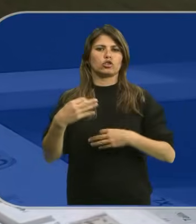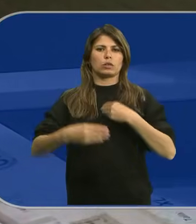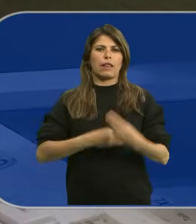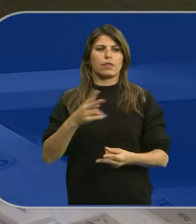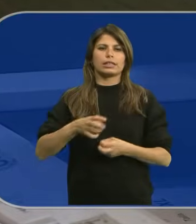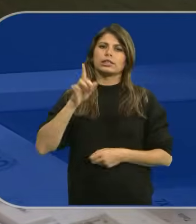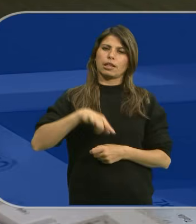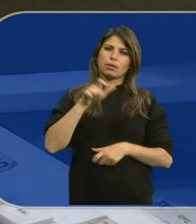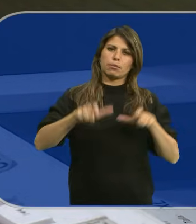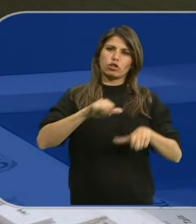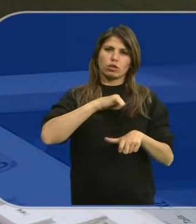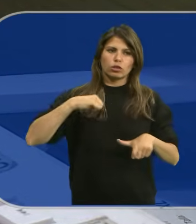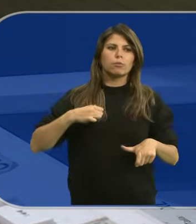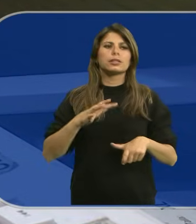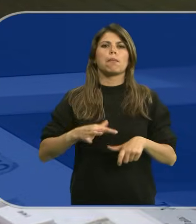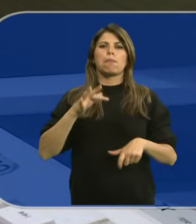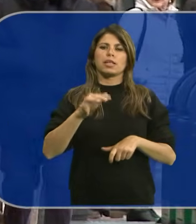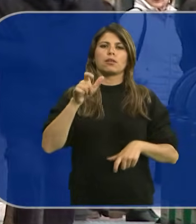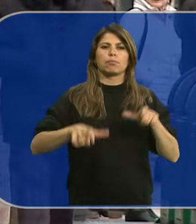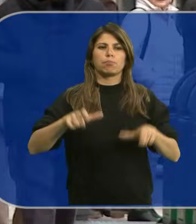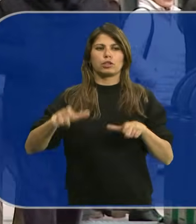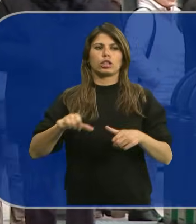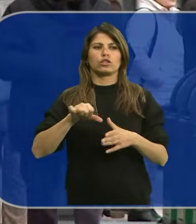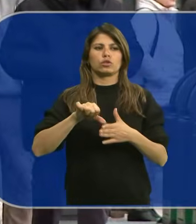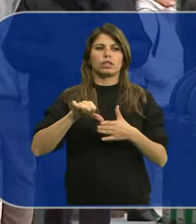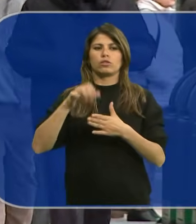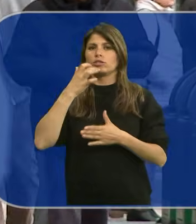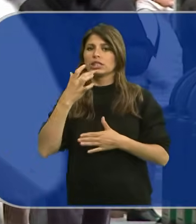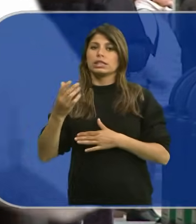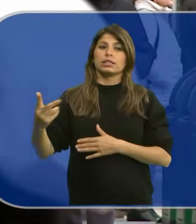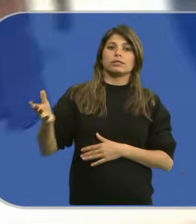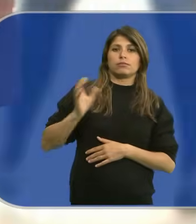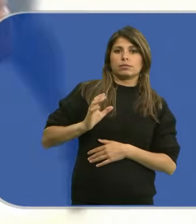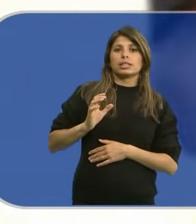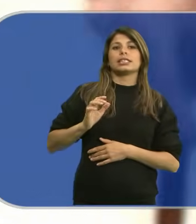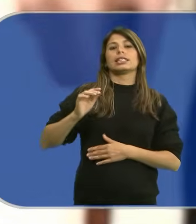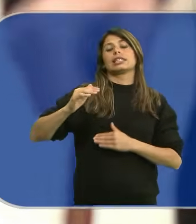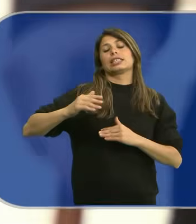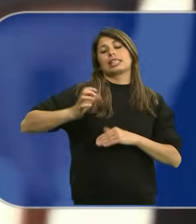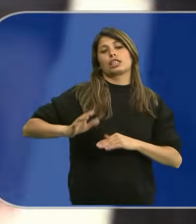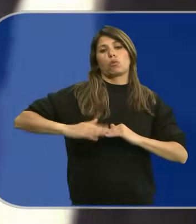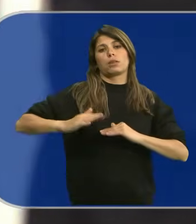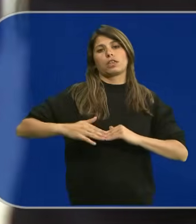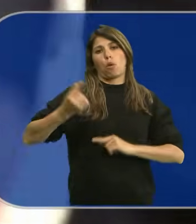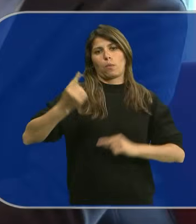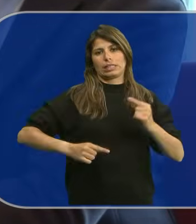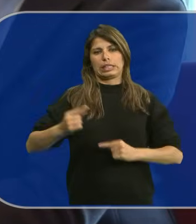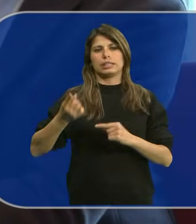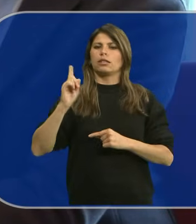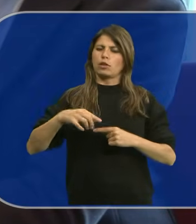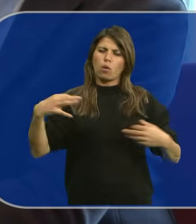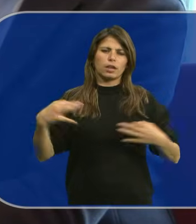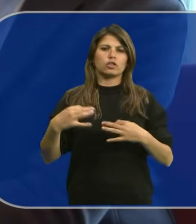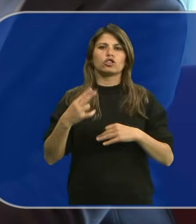presentarla los autónomos y aquellos ciudadanos que sean perceptores del ingreso mínimo vital. En total, para este